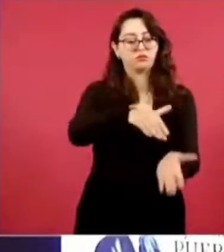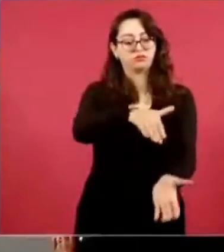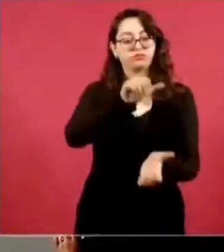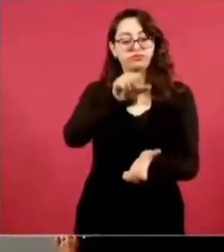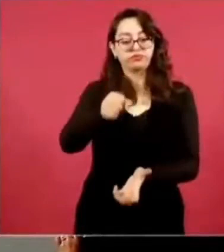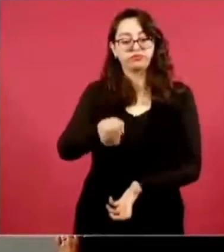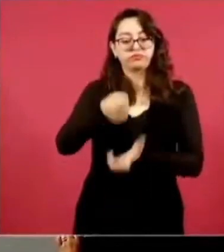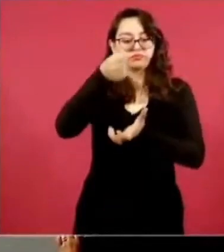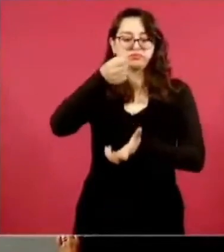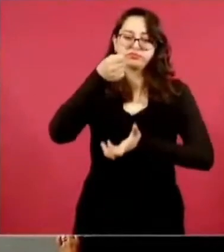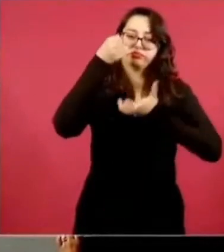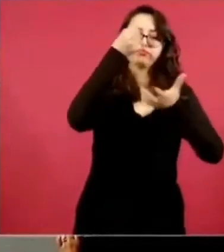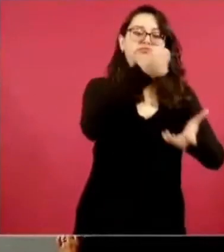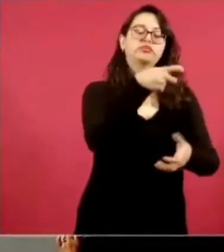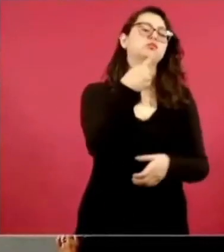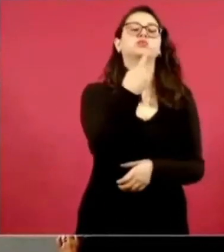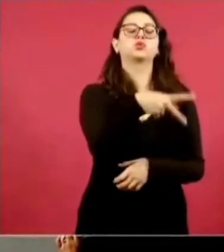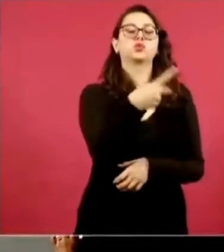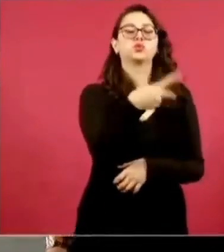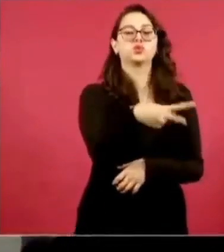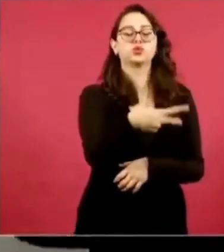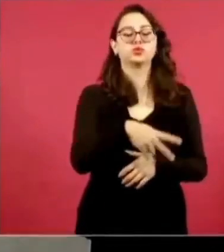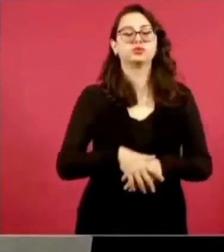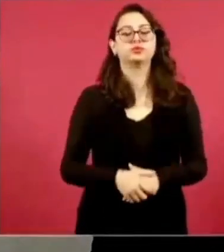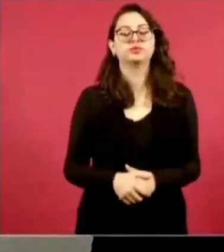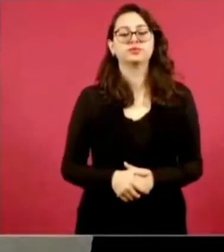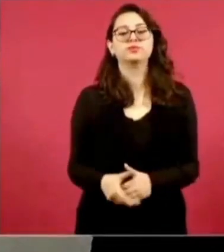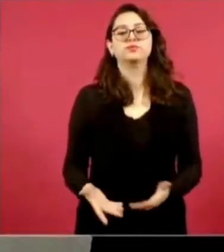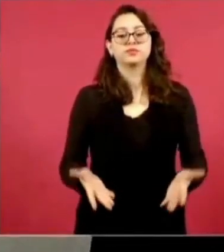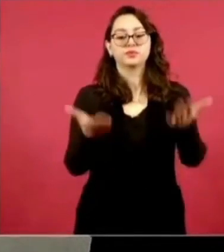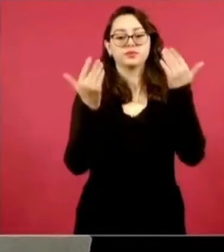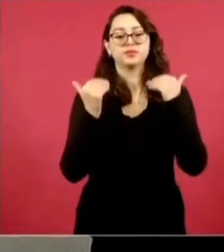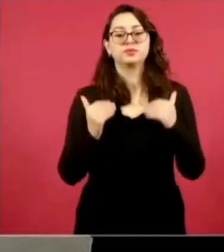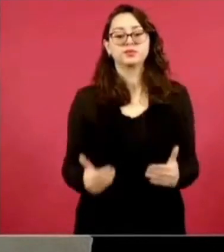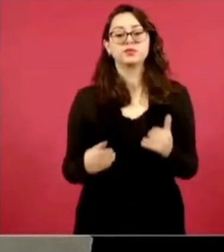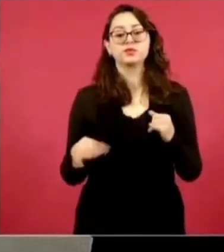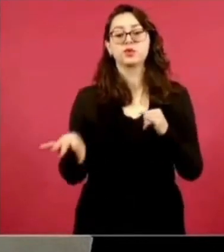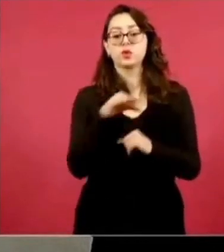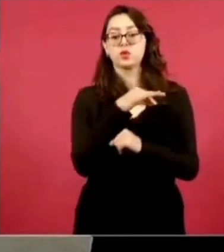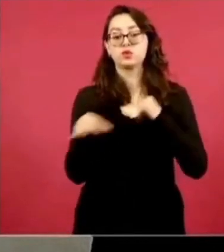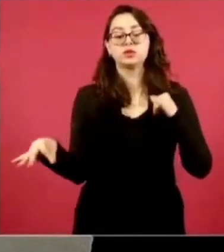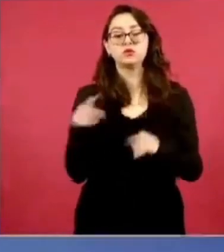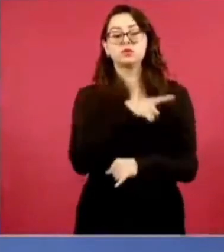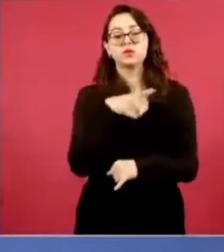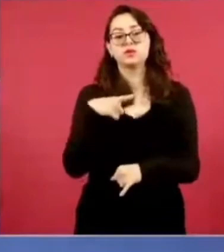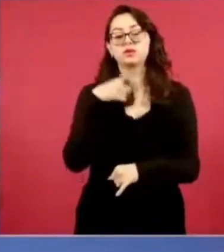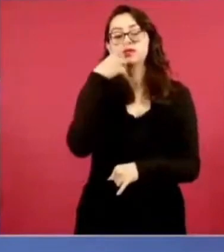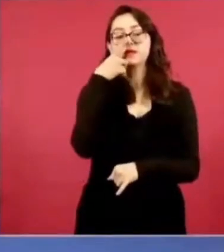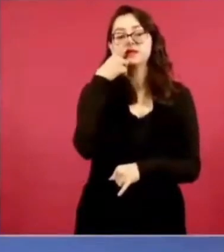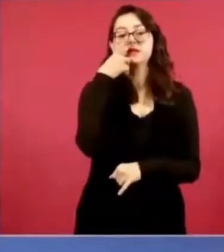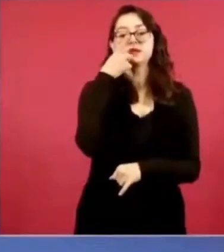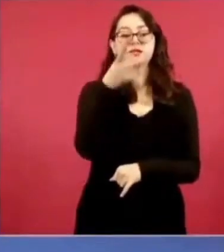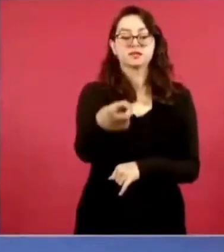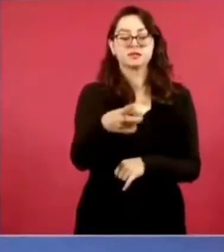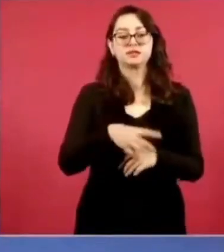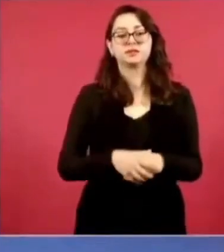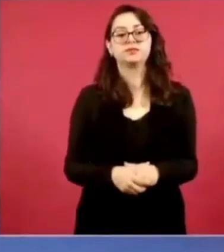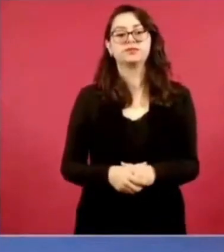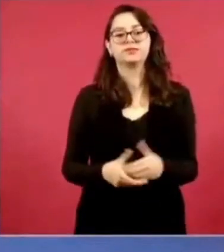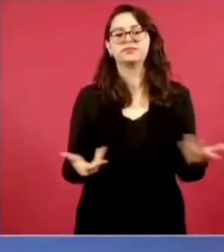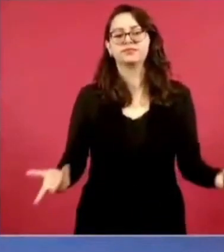tienen más del 50% adelante Solamente ya finalmente metros cuadrados de